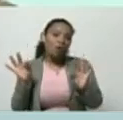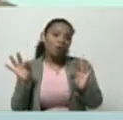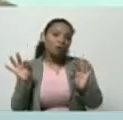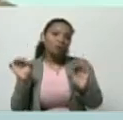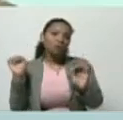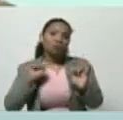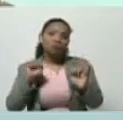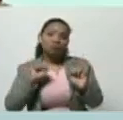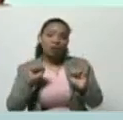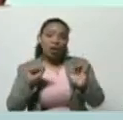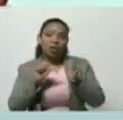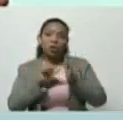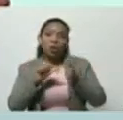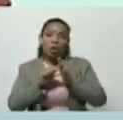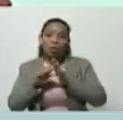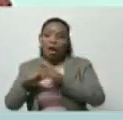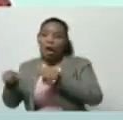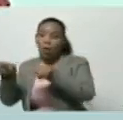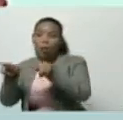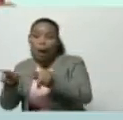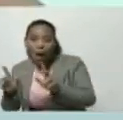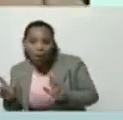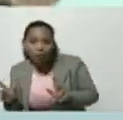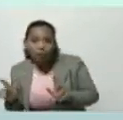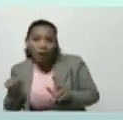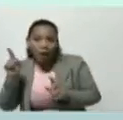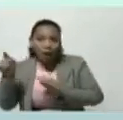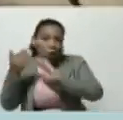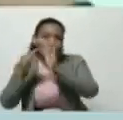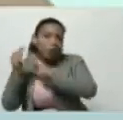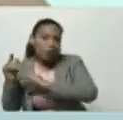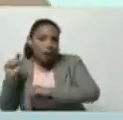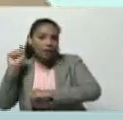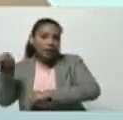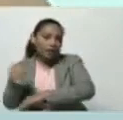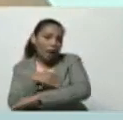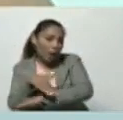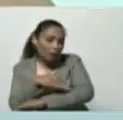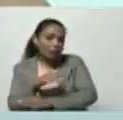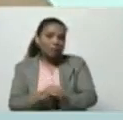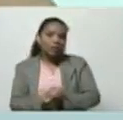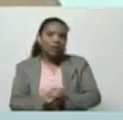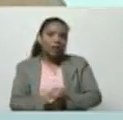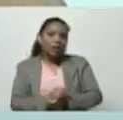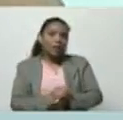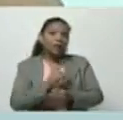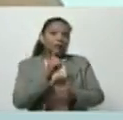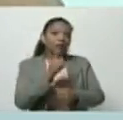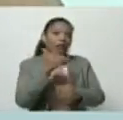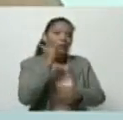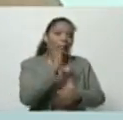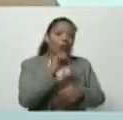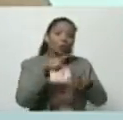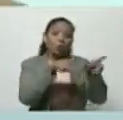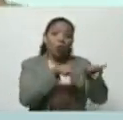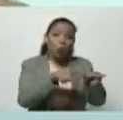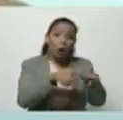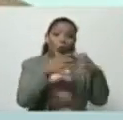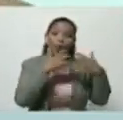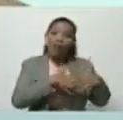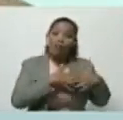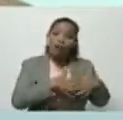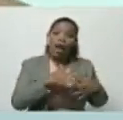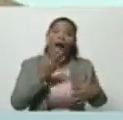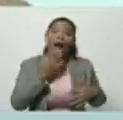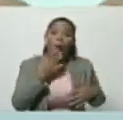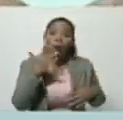de dónde está ubicada esa comunidad y esas calles, si es inclusive una zona industrial, por